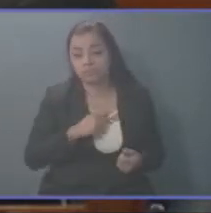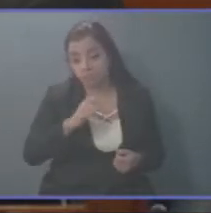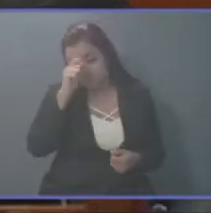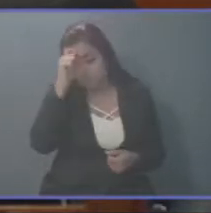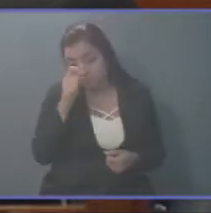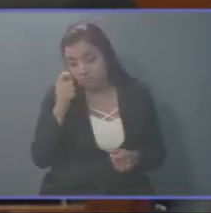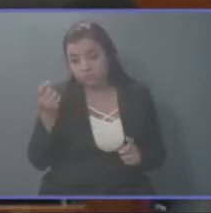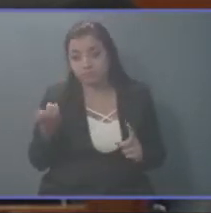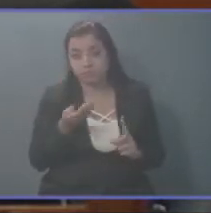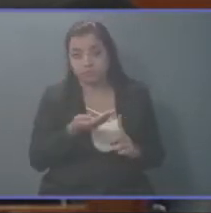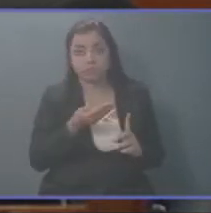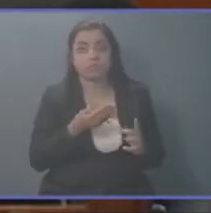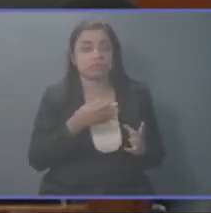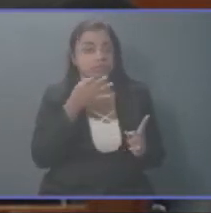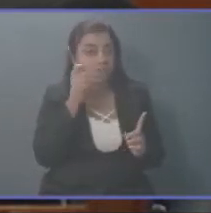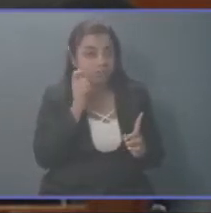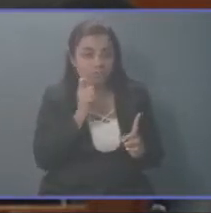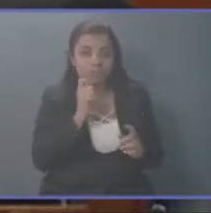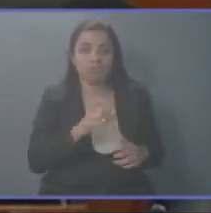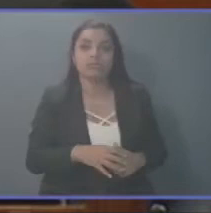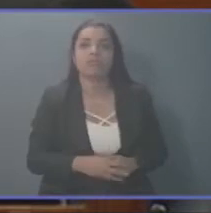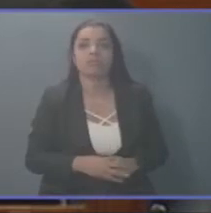dichas distinciones.